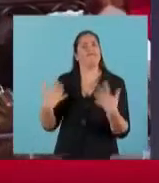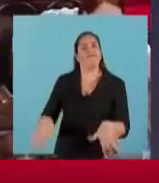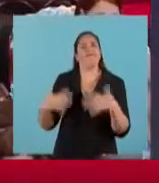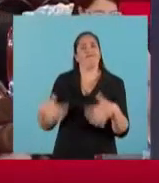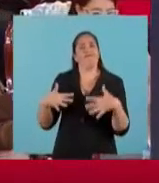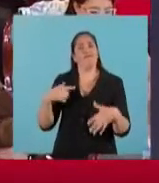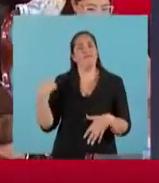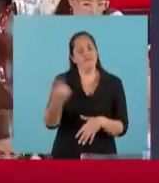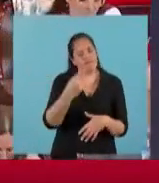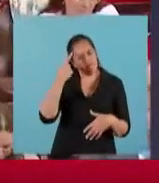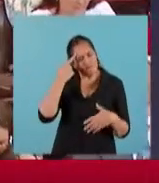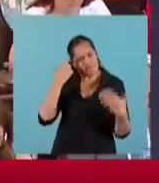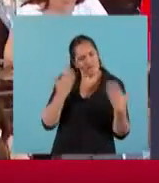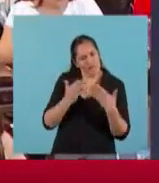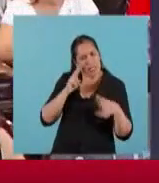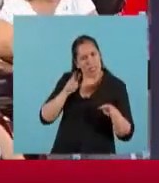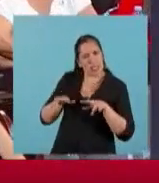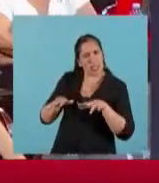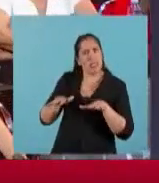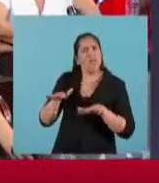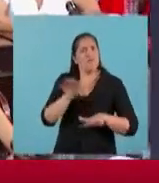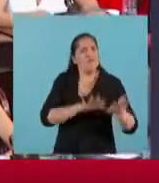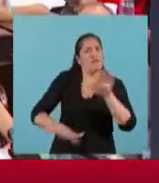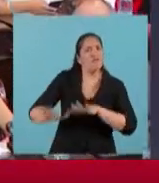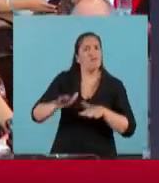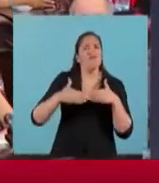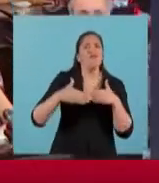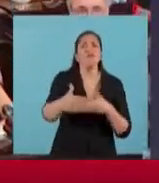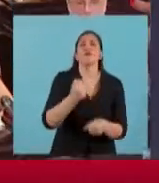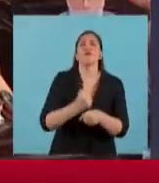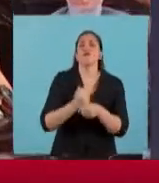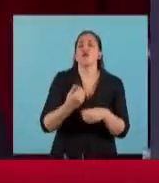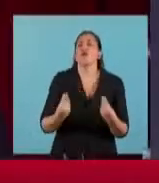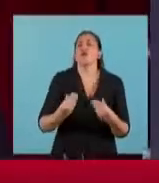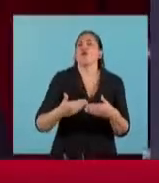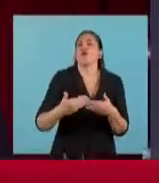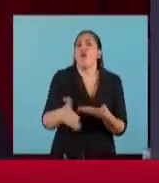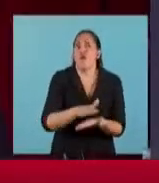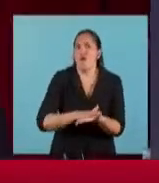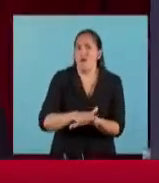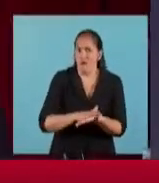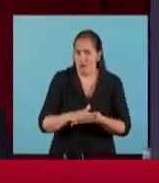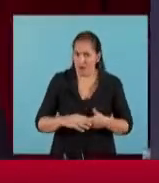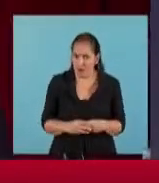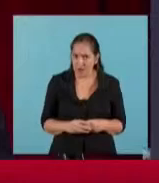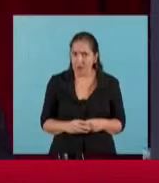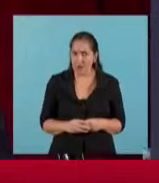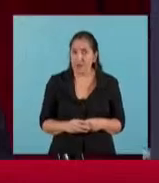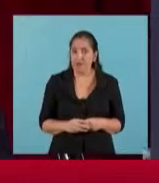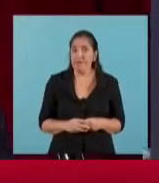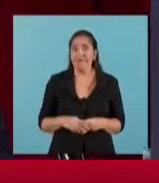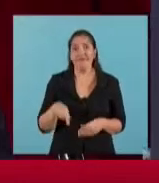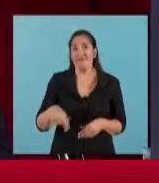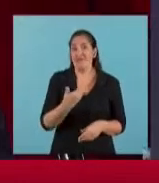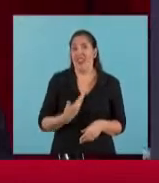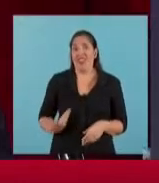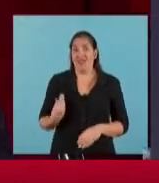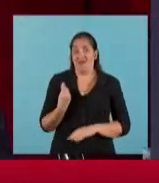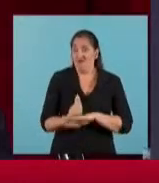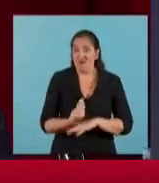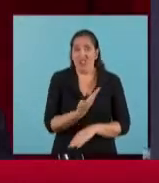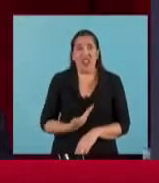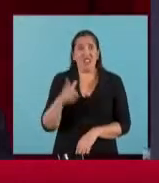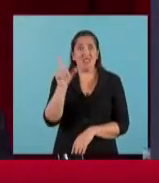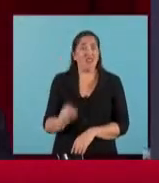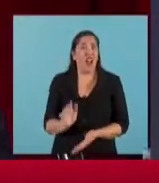que fue convocada por el albertismo la cámpora se descuenta que no va no